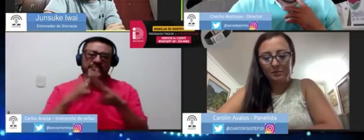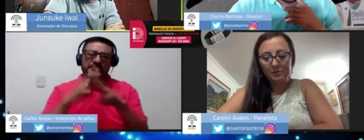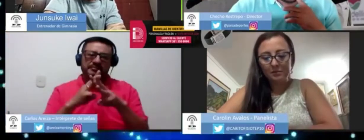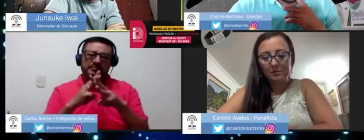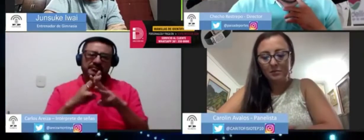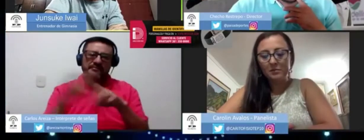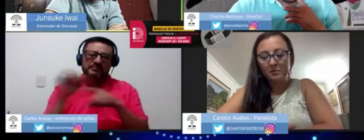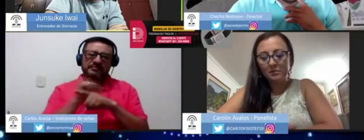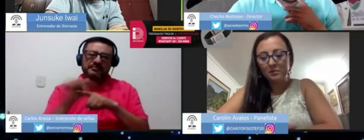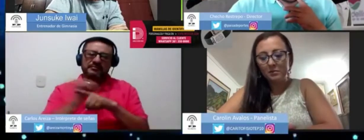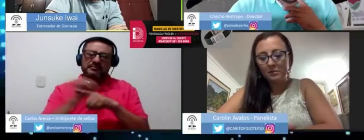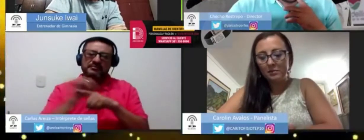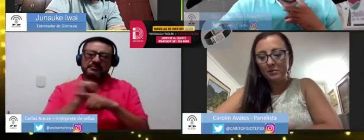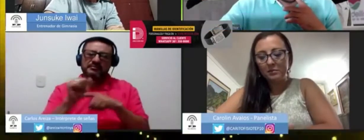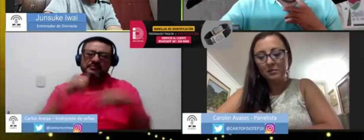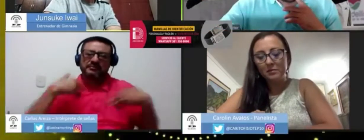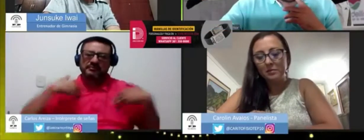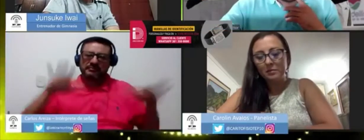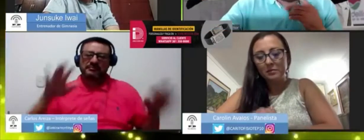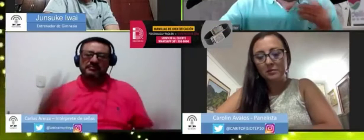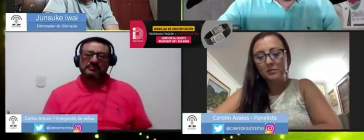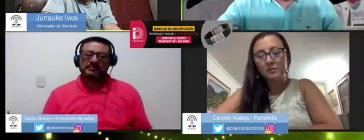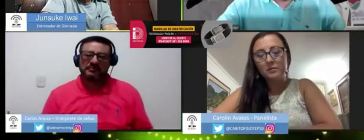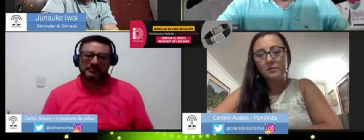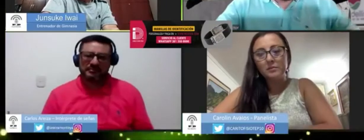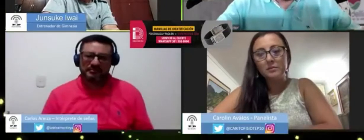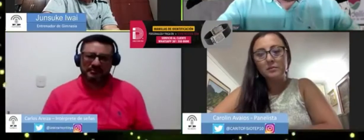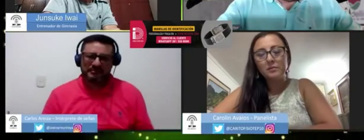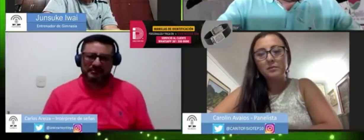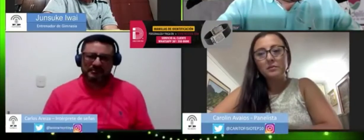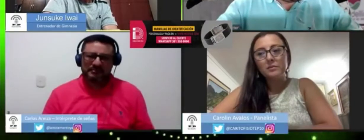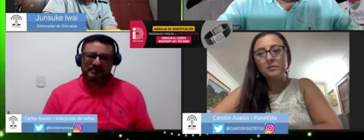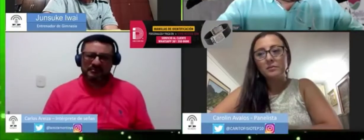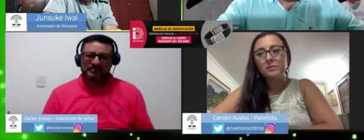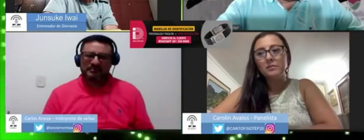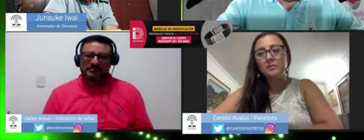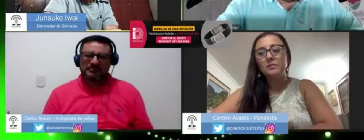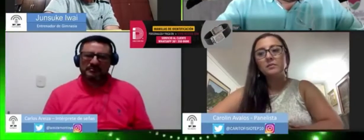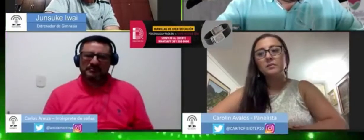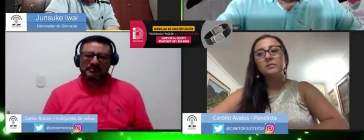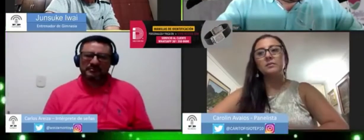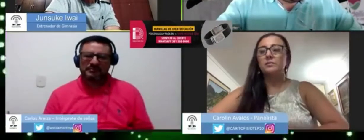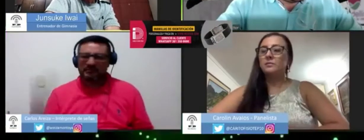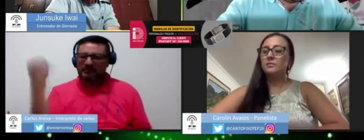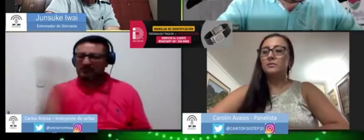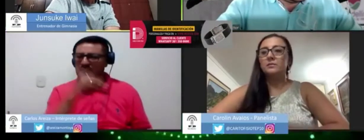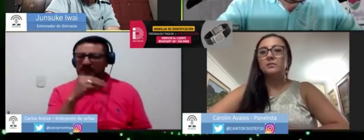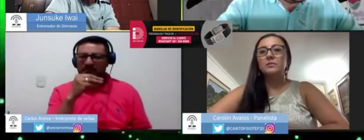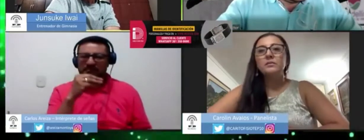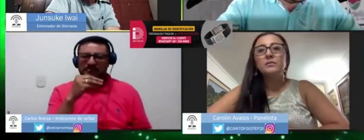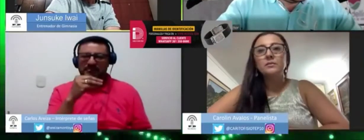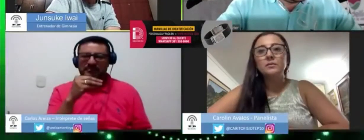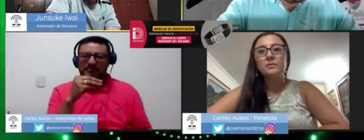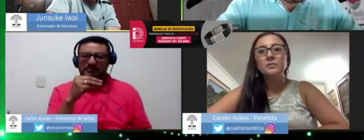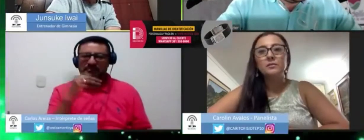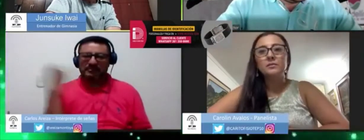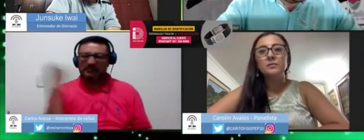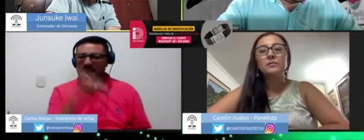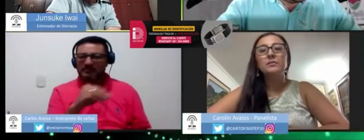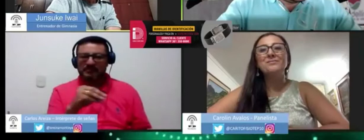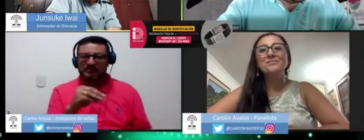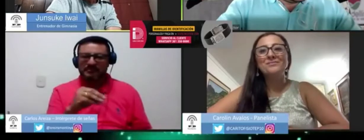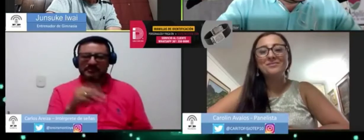acá. Y además, como dice, Coliseo casi no hay igual